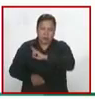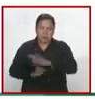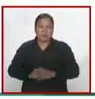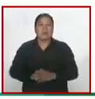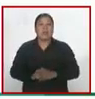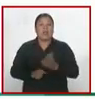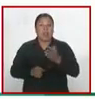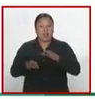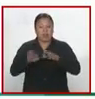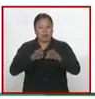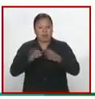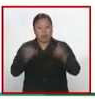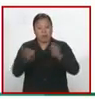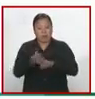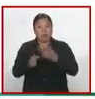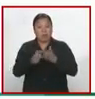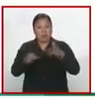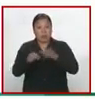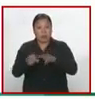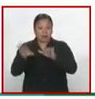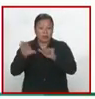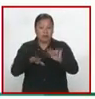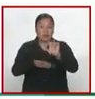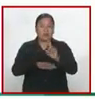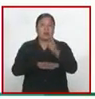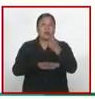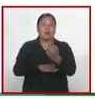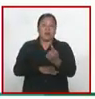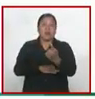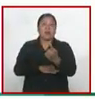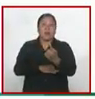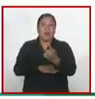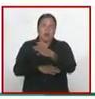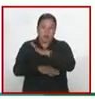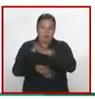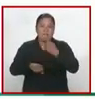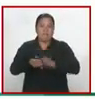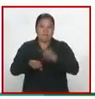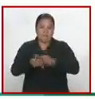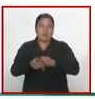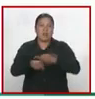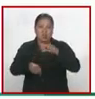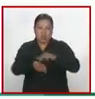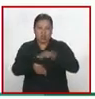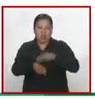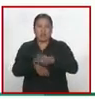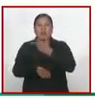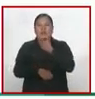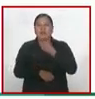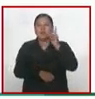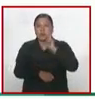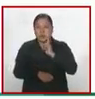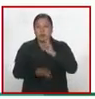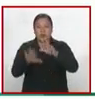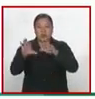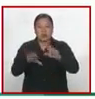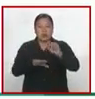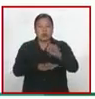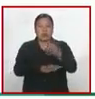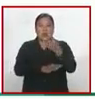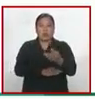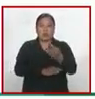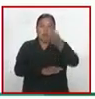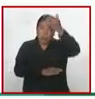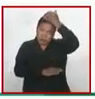personal de salud tenemos 631 casos confirmados en médicas y médicos 824